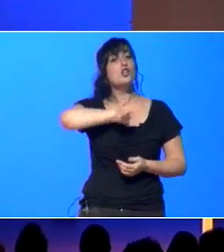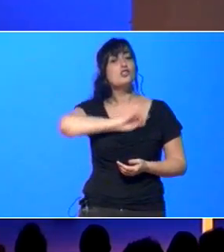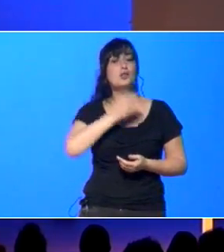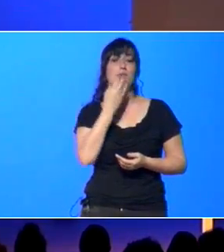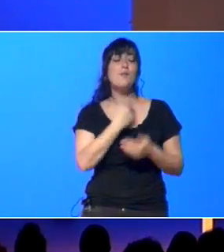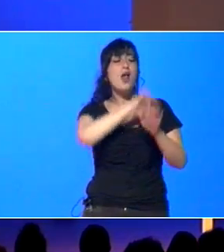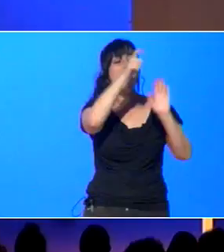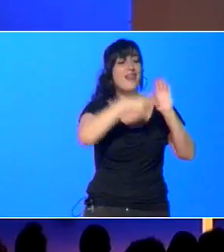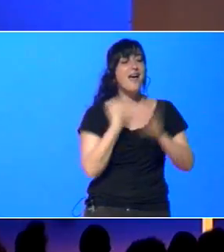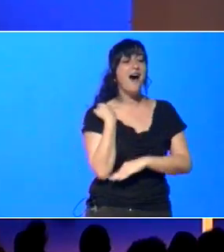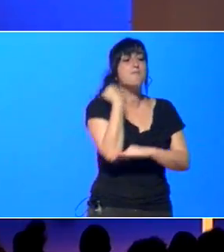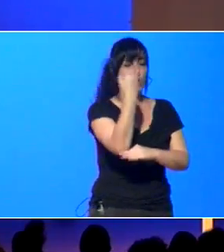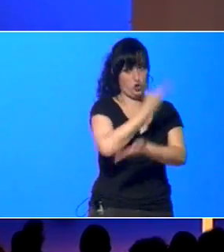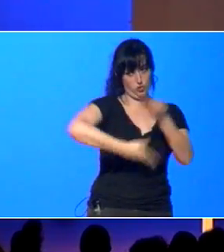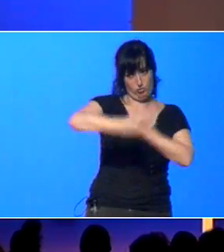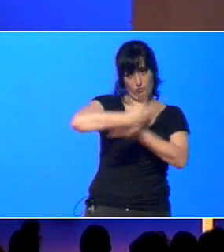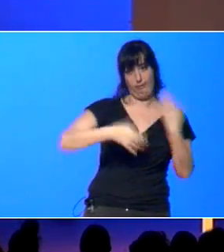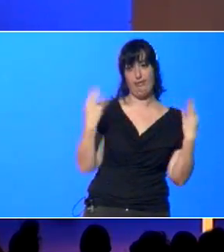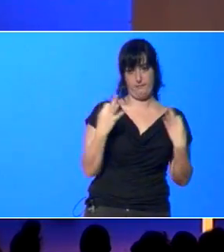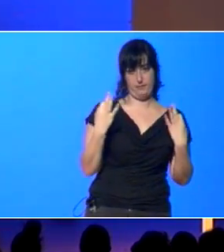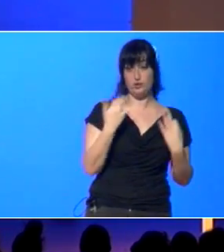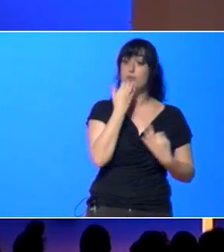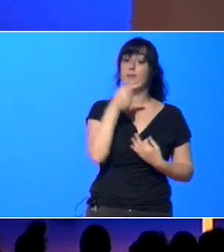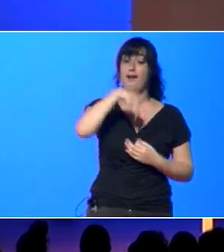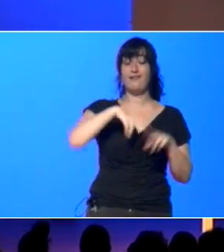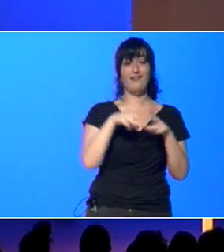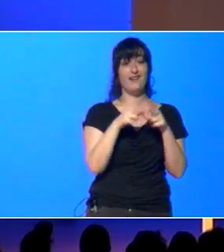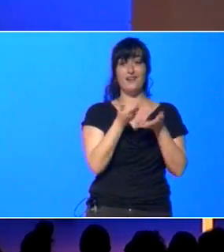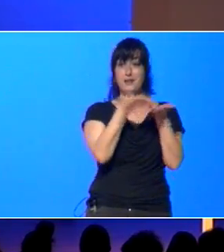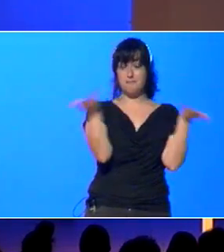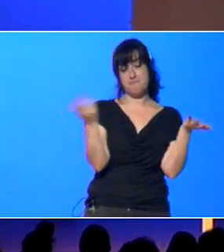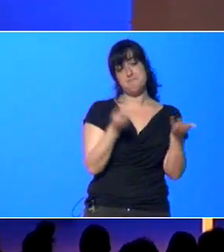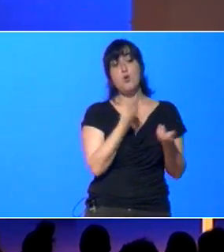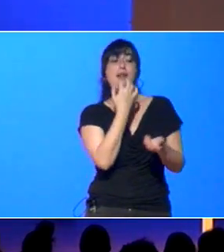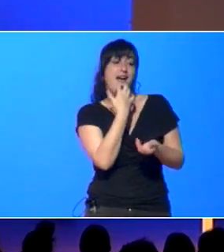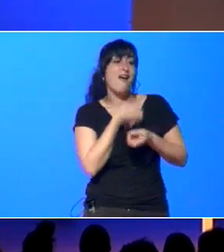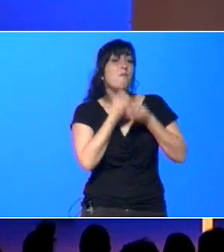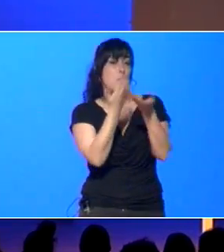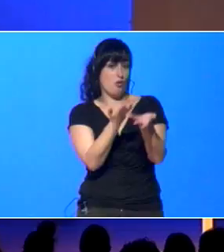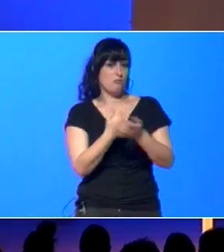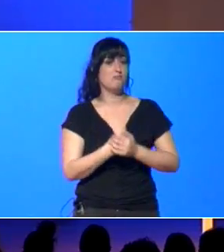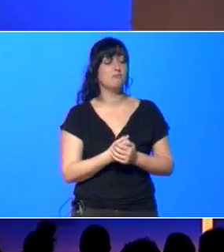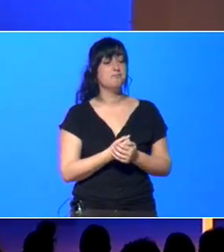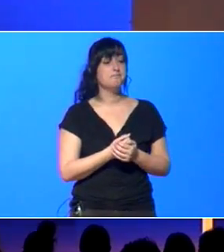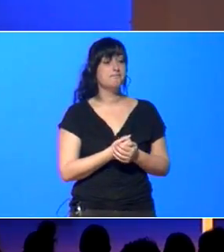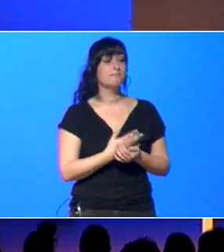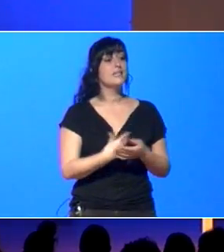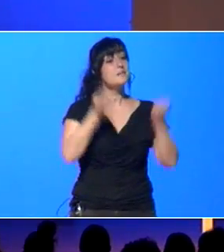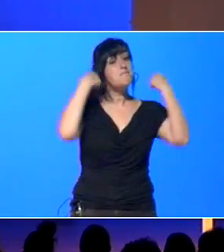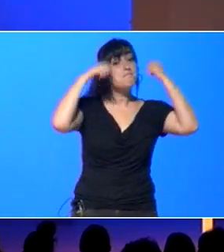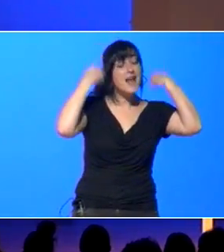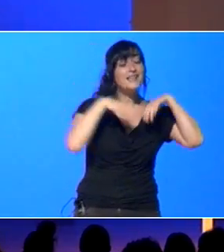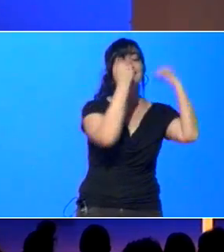Y un modelo que tenemos en la comunidad de buenas prácticas colaborativas, prácticas institucionales